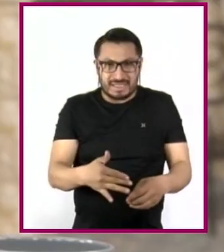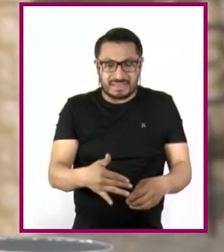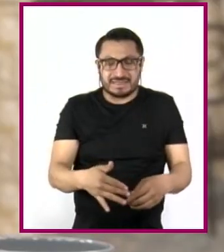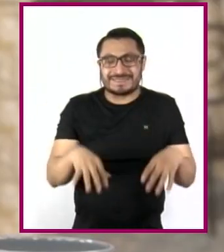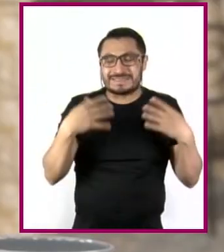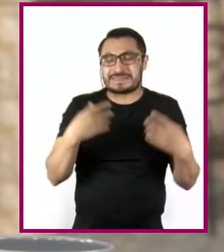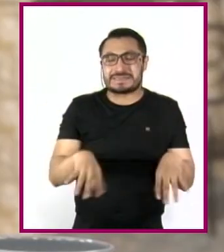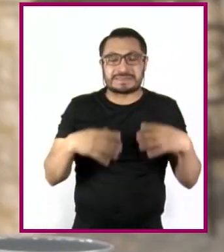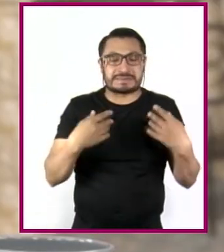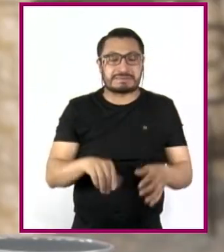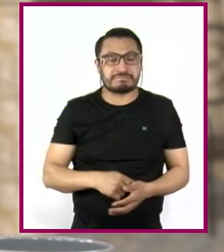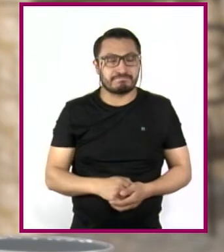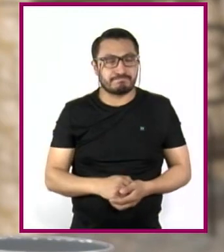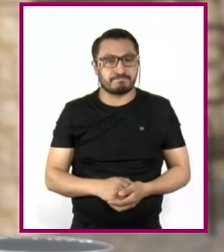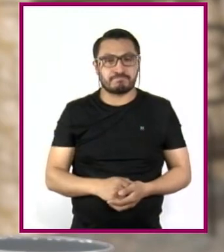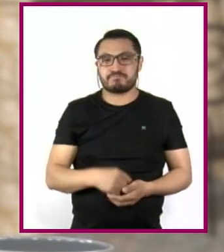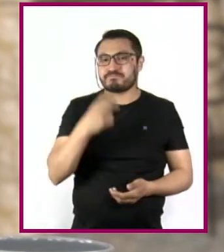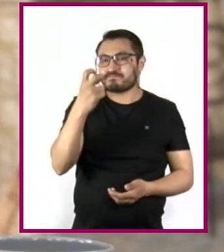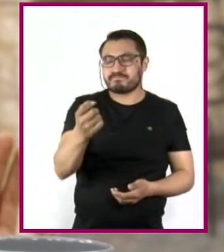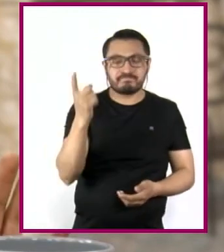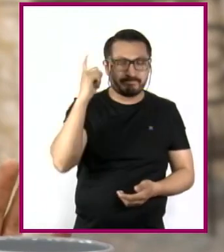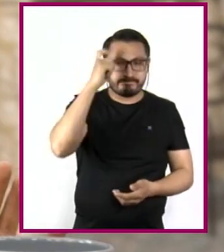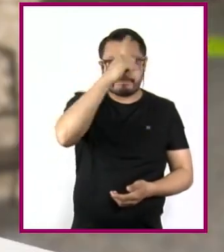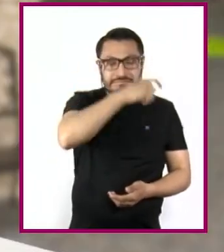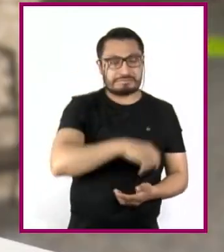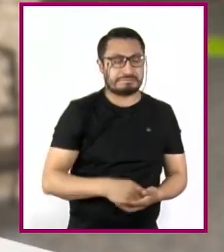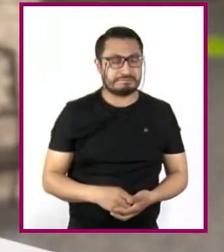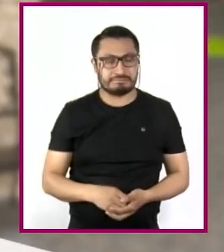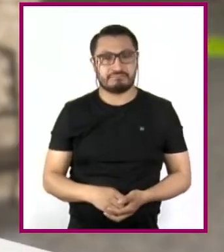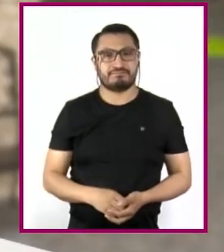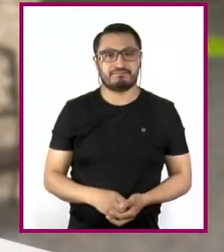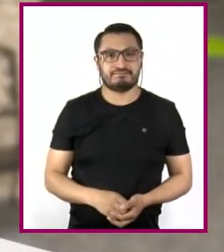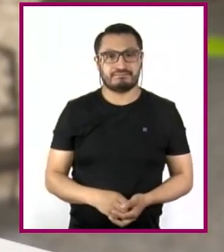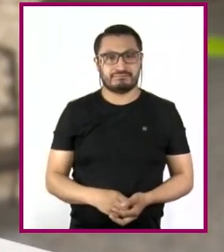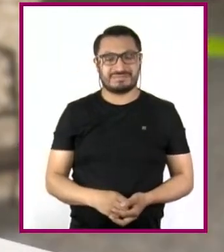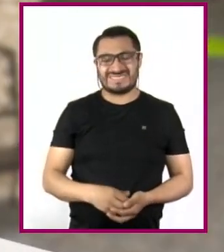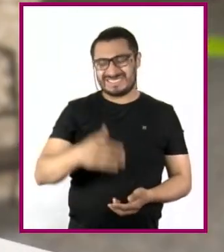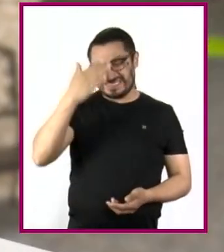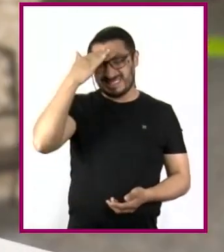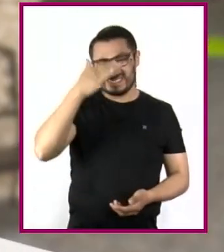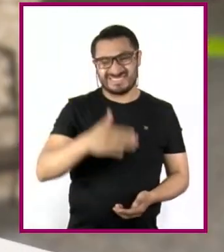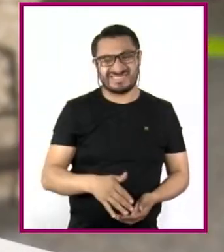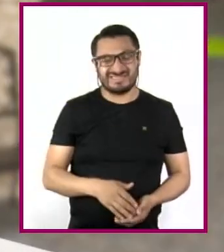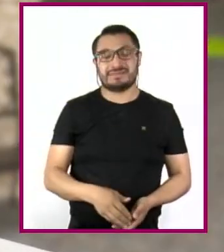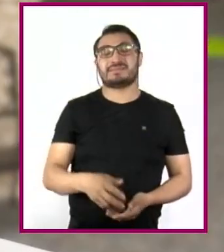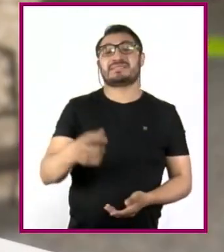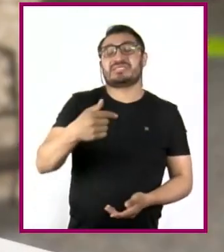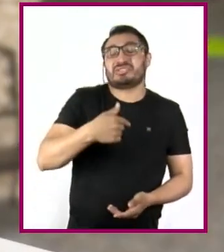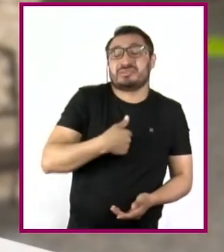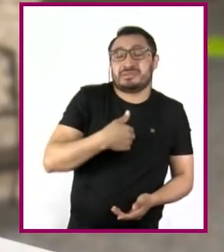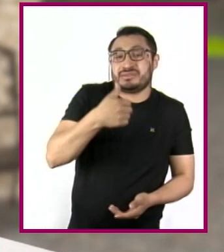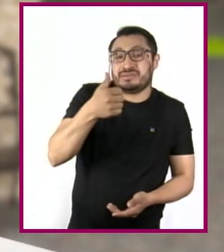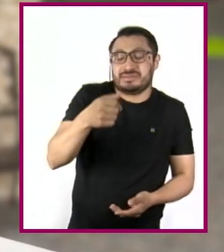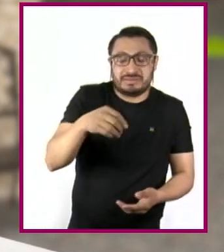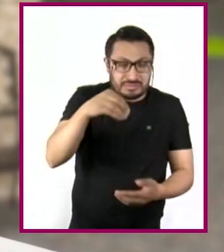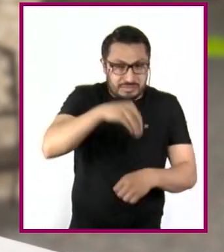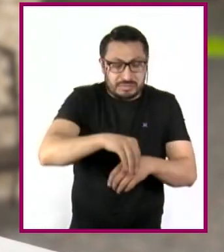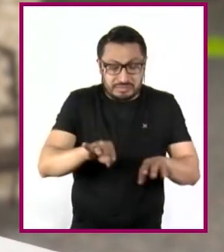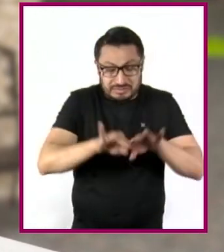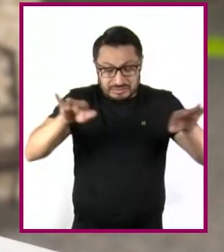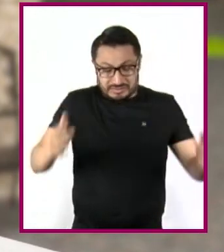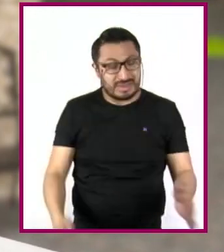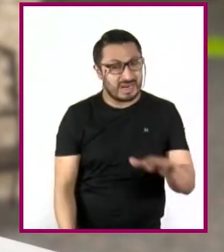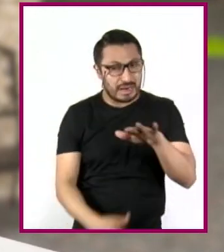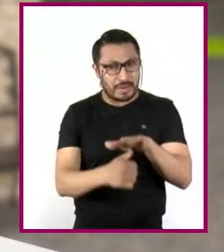Uy, pues eso va a estar difícil. Ya sé. Por eso puse esta mesita, para que la